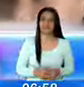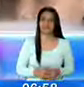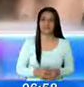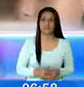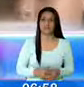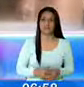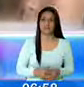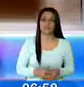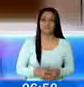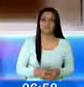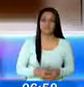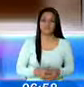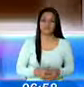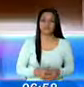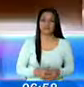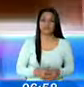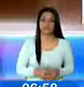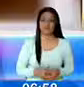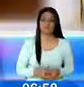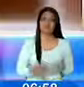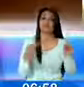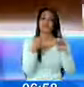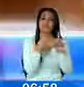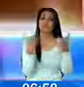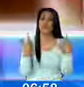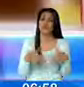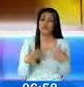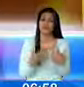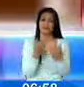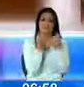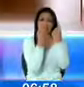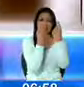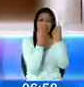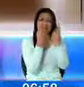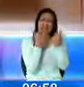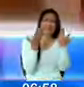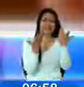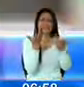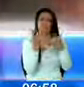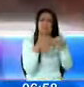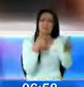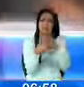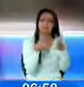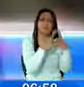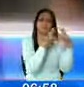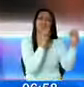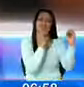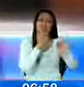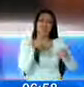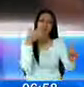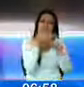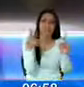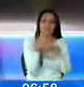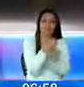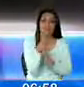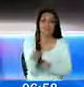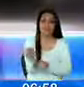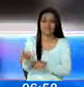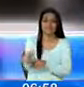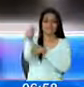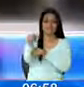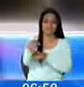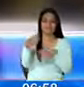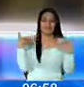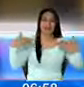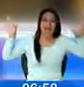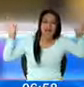vi que el equipo estaba ahí. Edgar, sin que le entiendan los jugadores, logró su objetivo. Ariel Nahuelpan le tomó de la mano a su hijo y